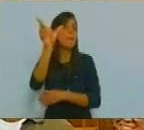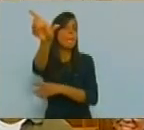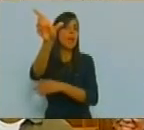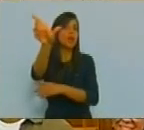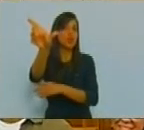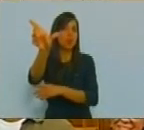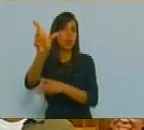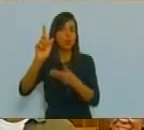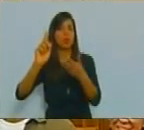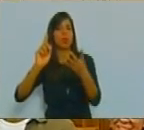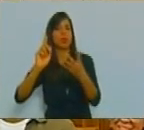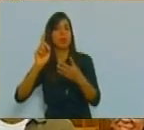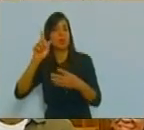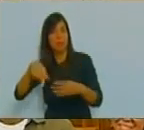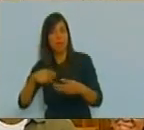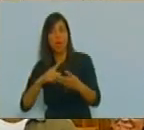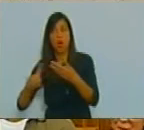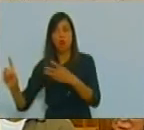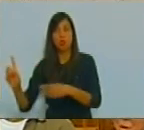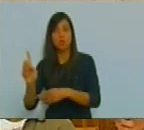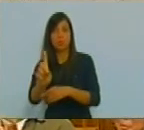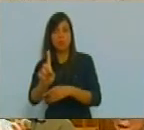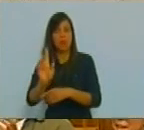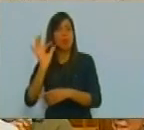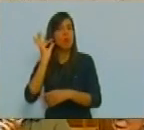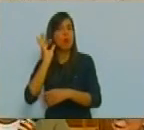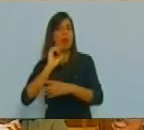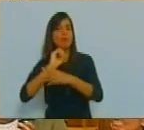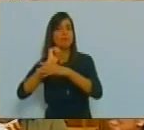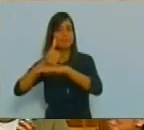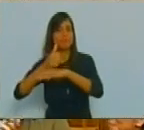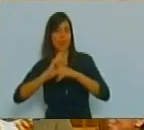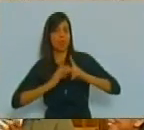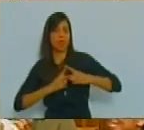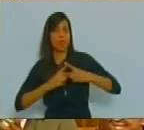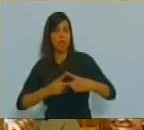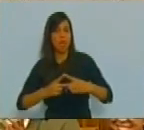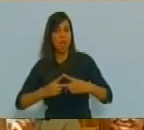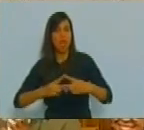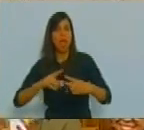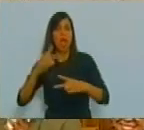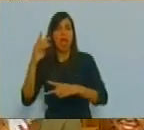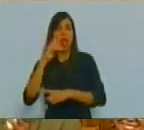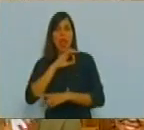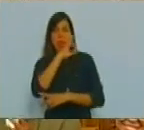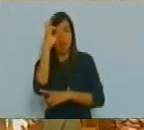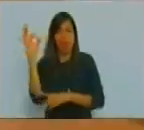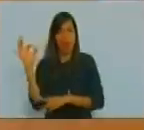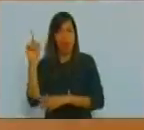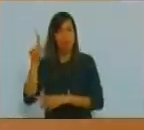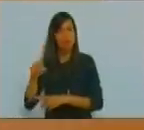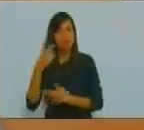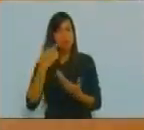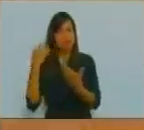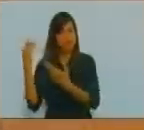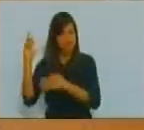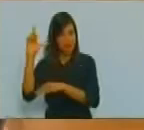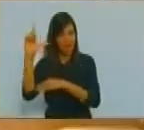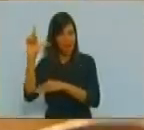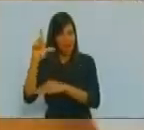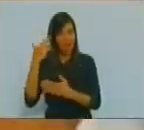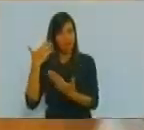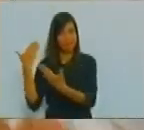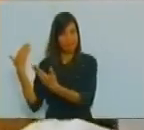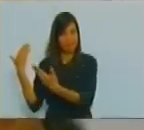unido de venezuela tenemos a una brigadista del estado lara recién electa del consejo nacional de brigadistas robert serra